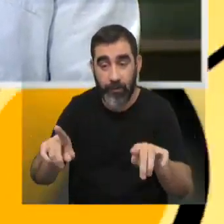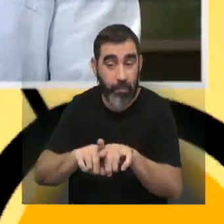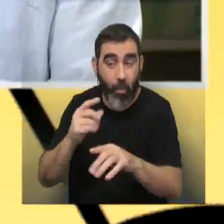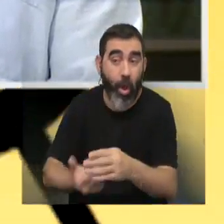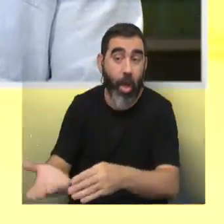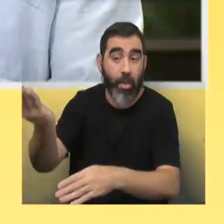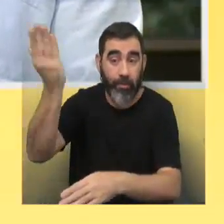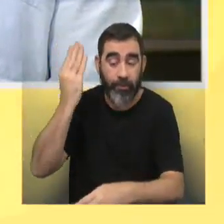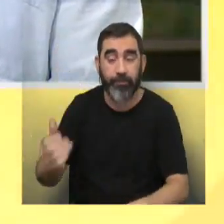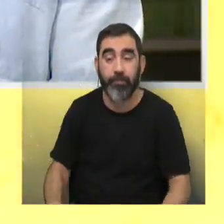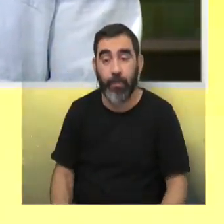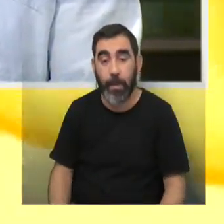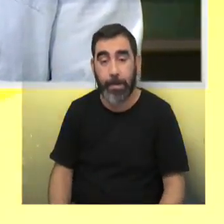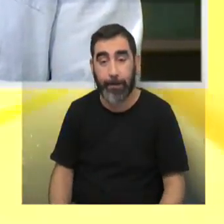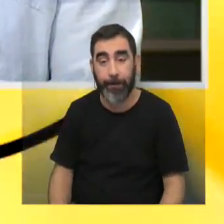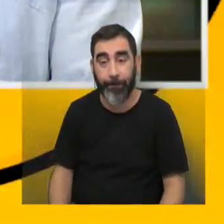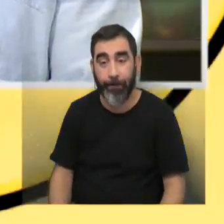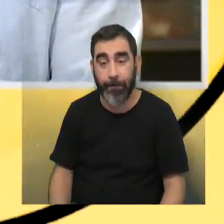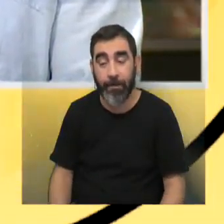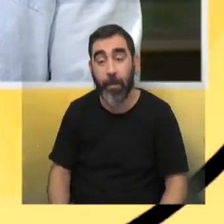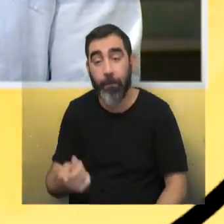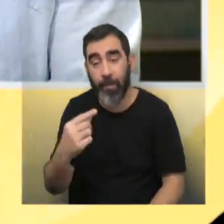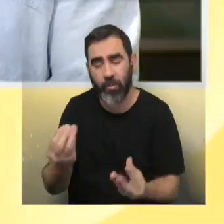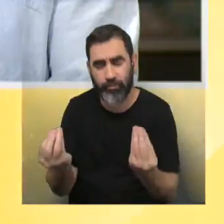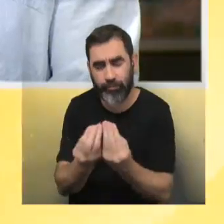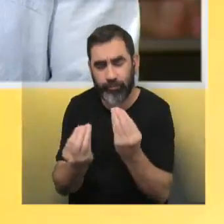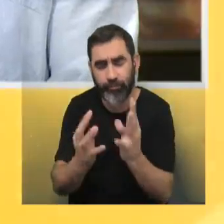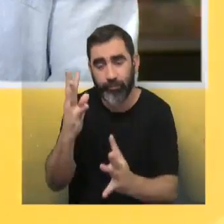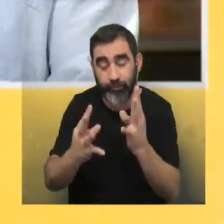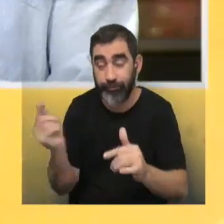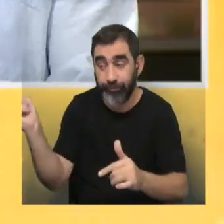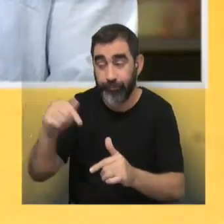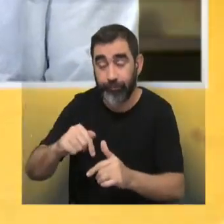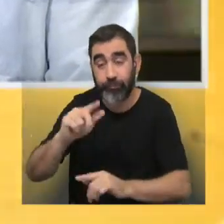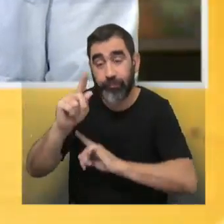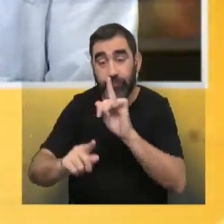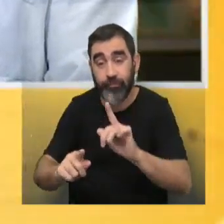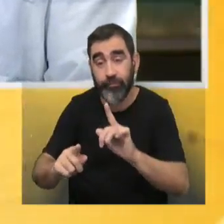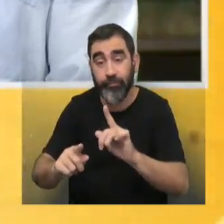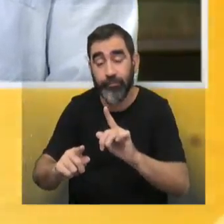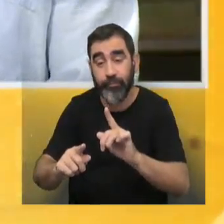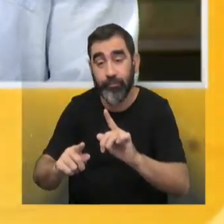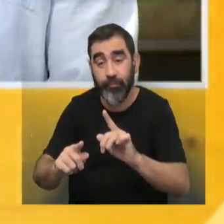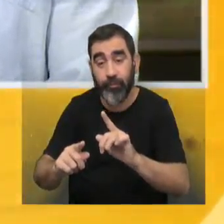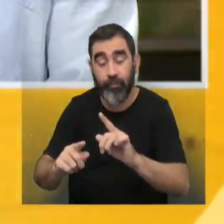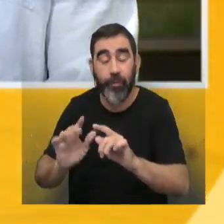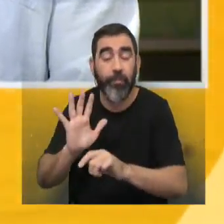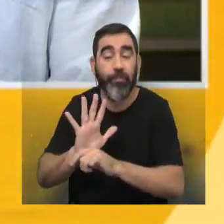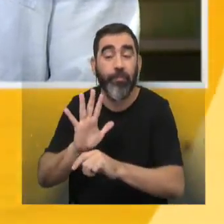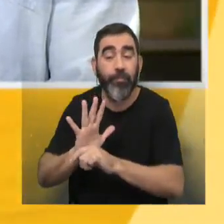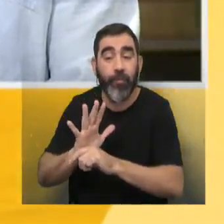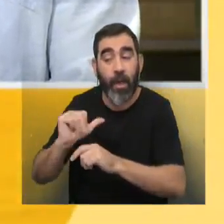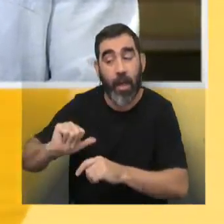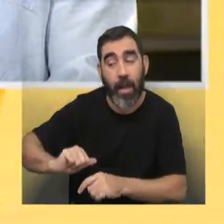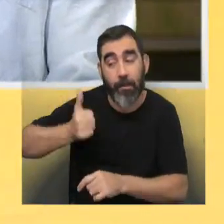anterior. El tema es que justamente hay muchas especies que provienen, muchas que son pioneras o que